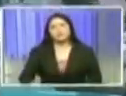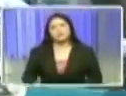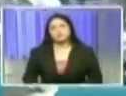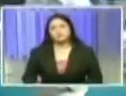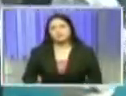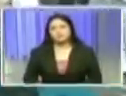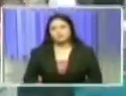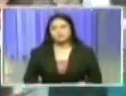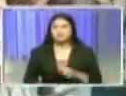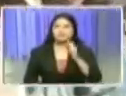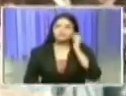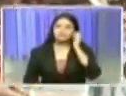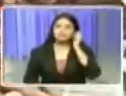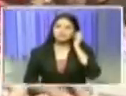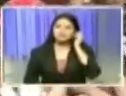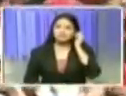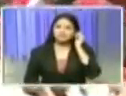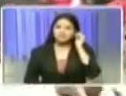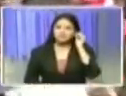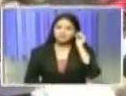Almagro Gojón.